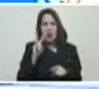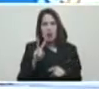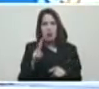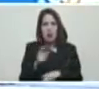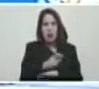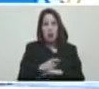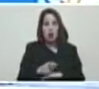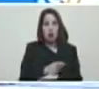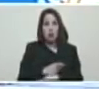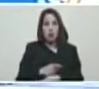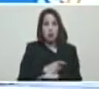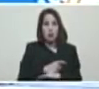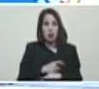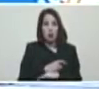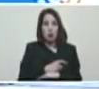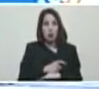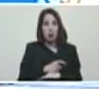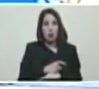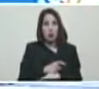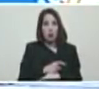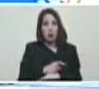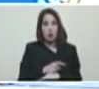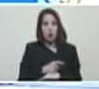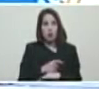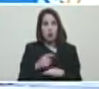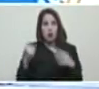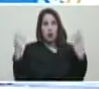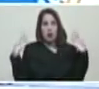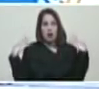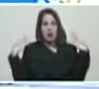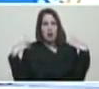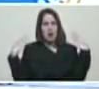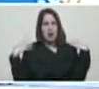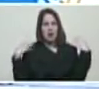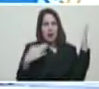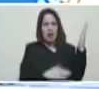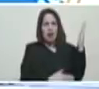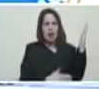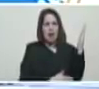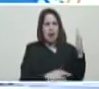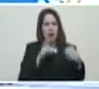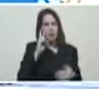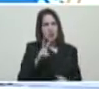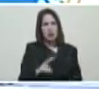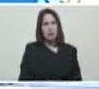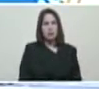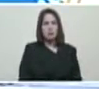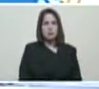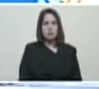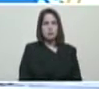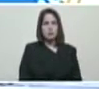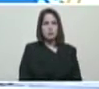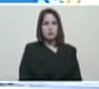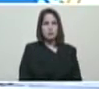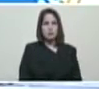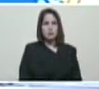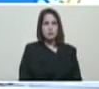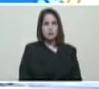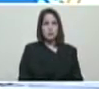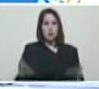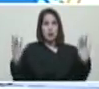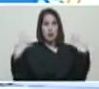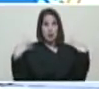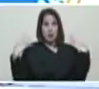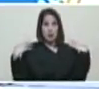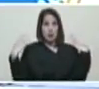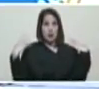gobernadora del Estado Lara otra hija de nuestro comandante Chávez La almiranta en jefa Carmen